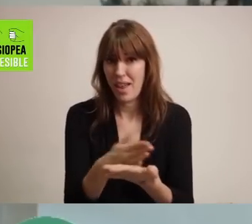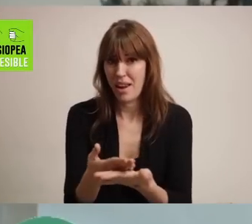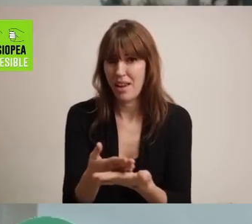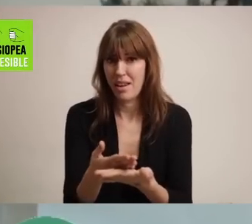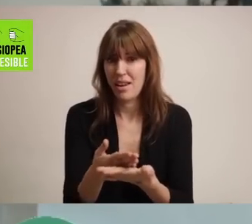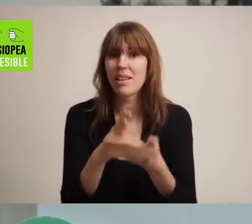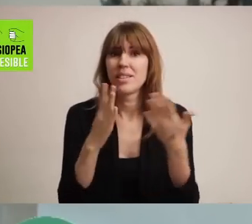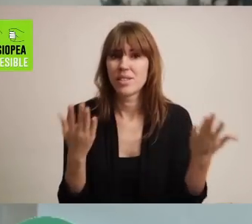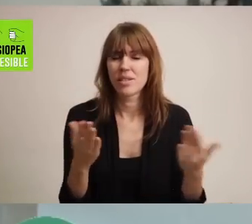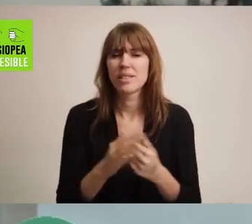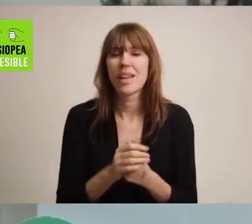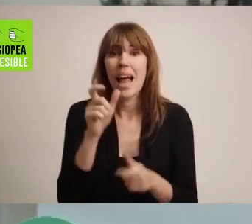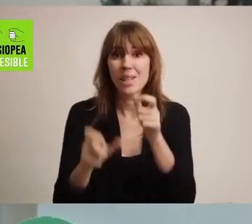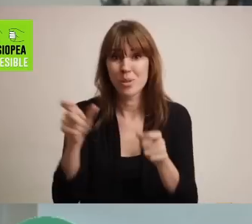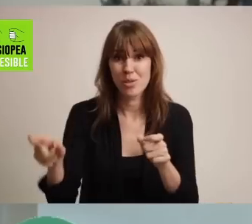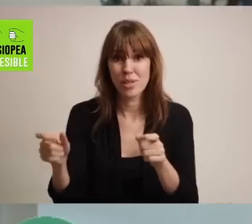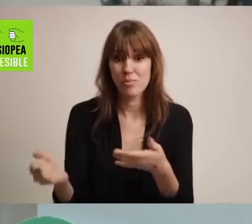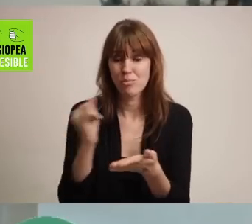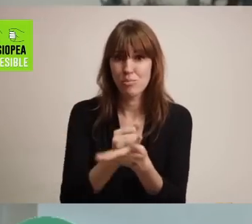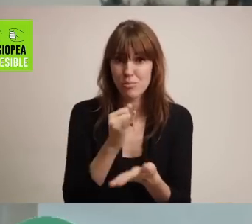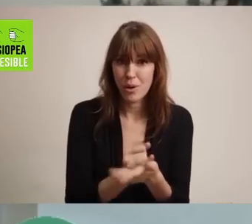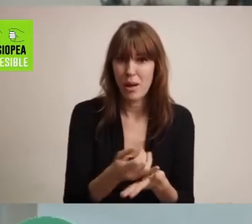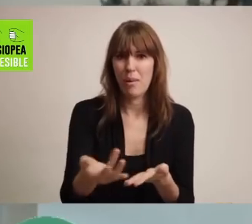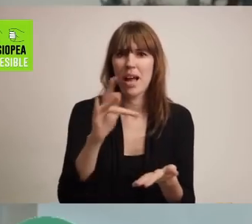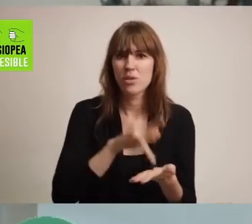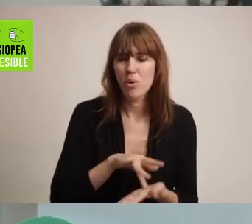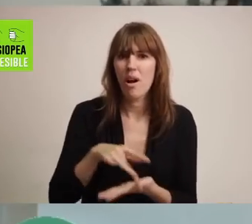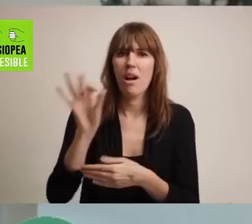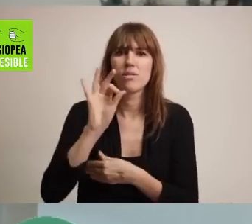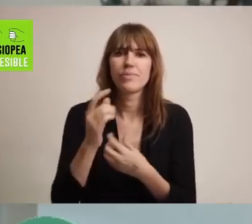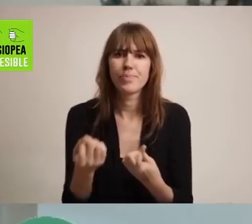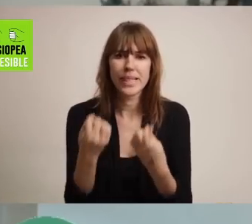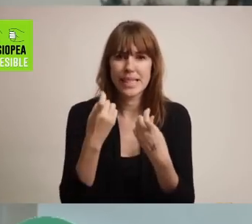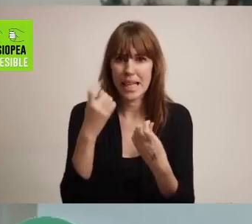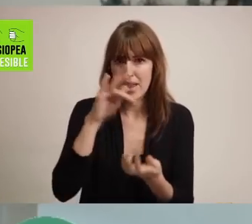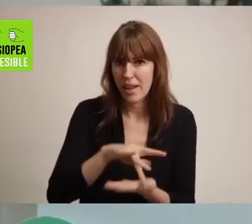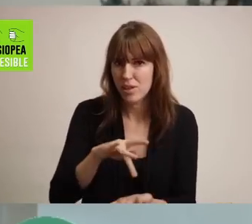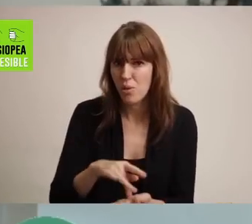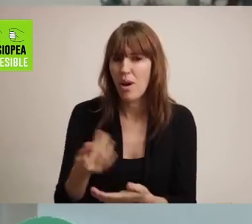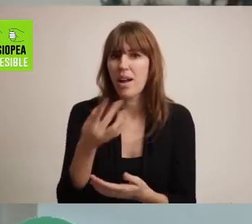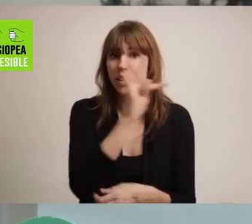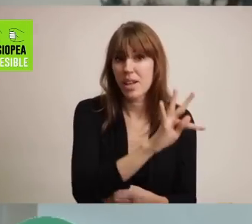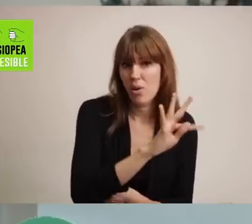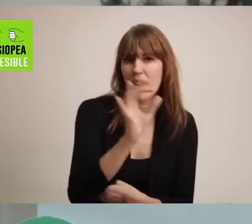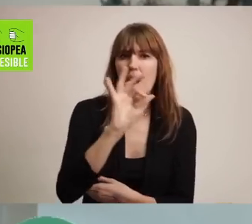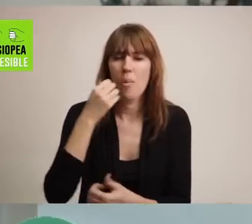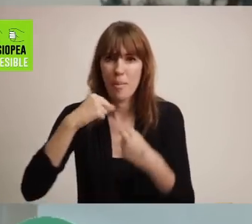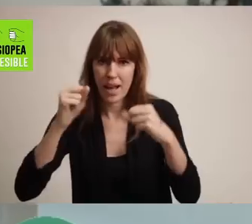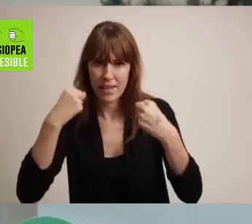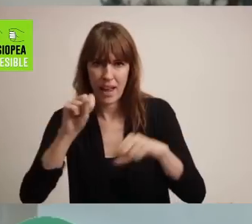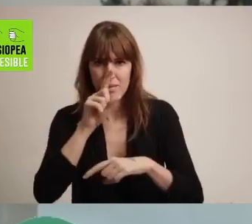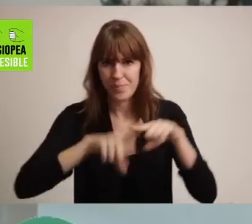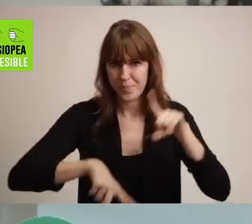se les pasaba por una serie de pruebas, de enseñanzas, a nivel unas teóricas y otras prácticas.